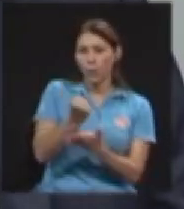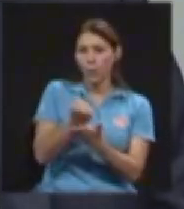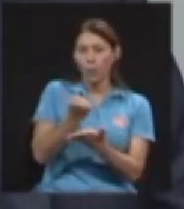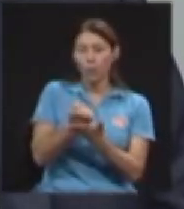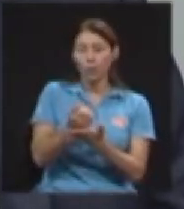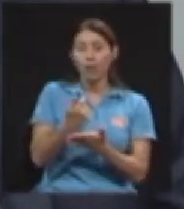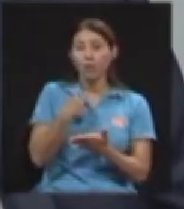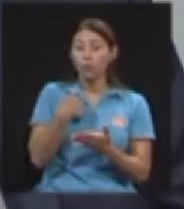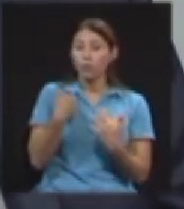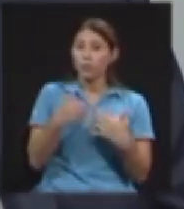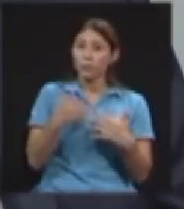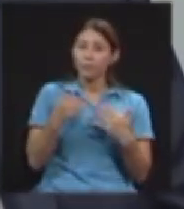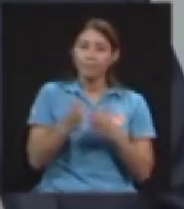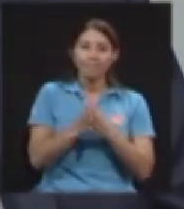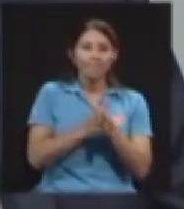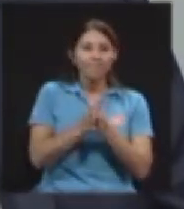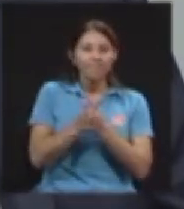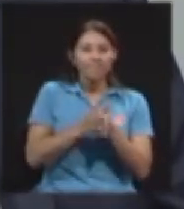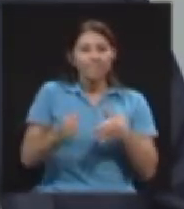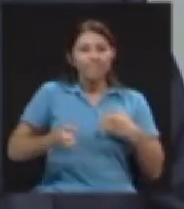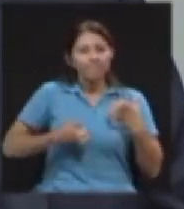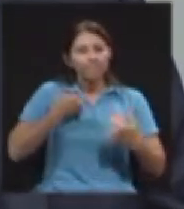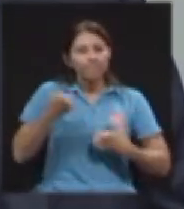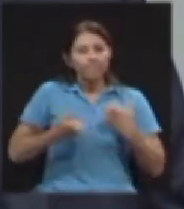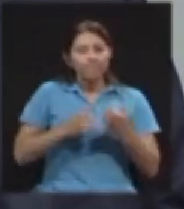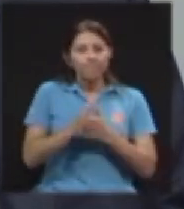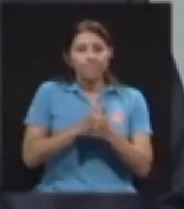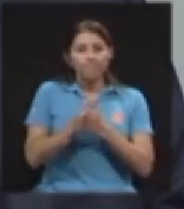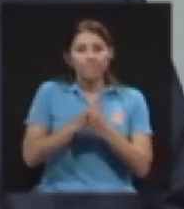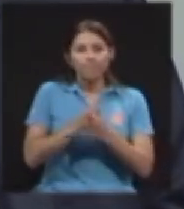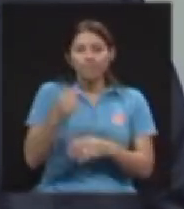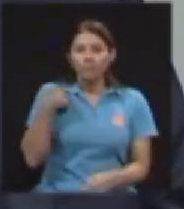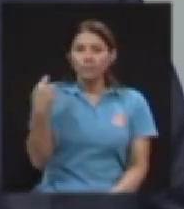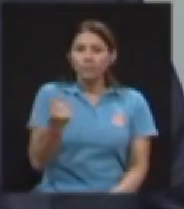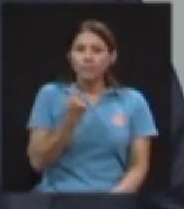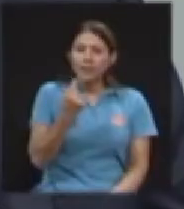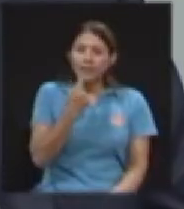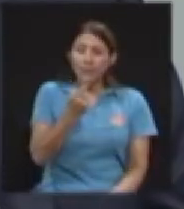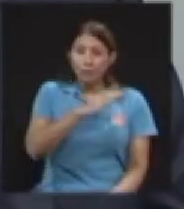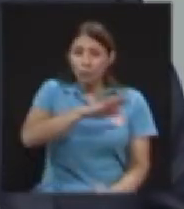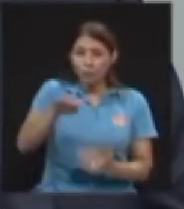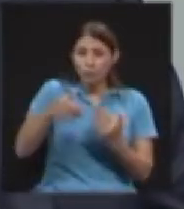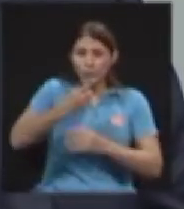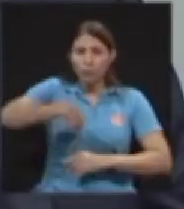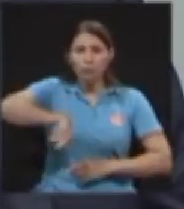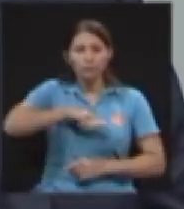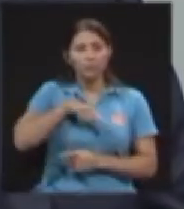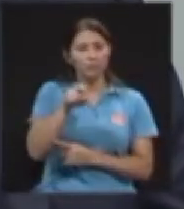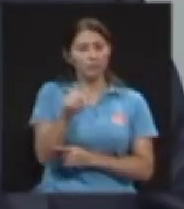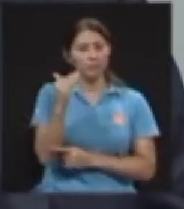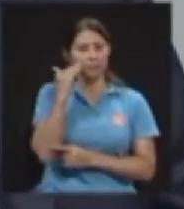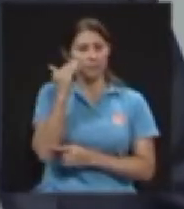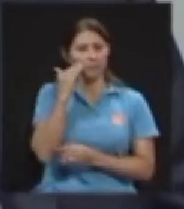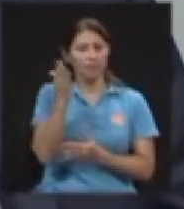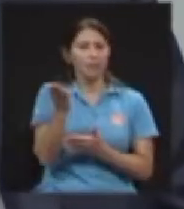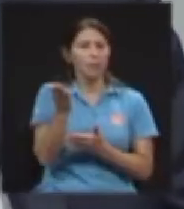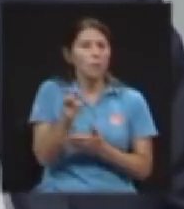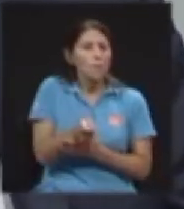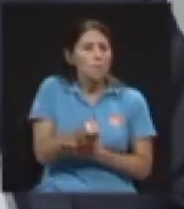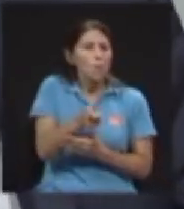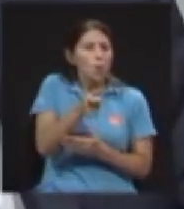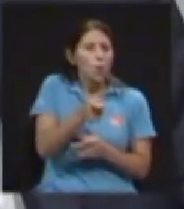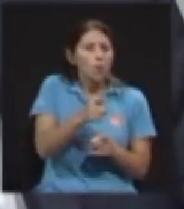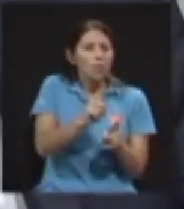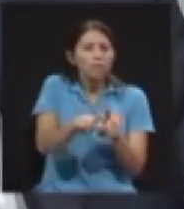siempre digo que todos debemos saber un poco de algunas cosas, y así como nos hace bien saber un